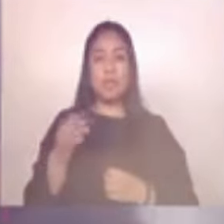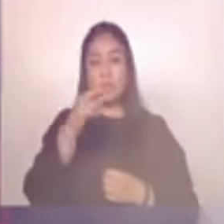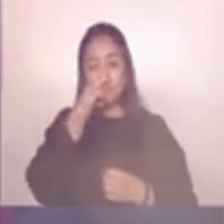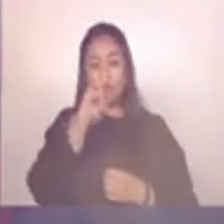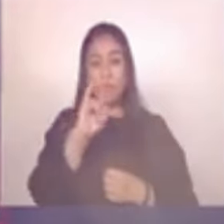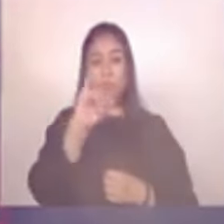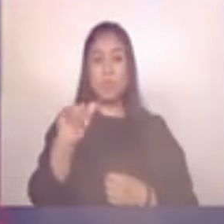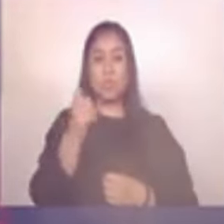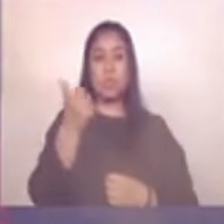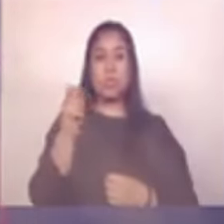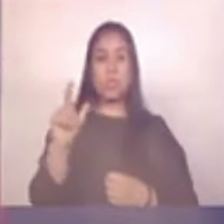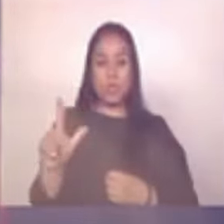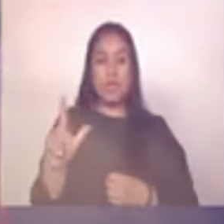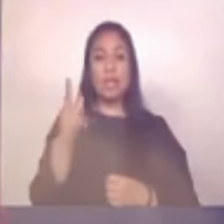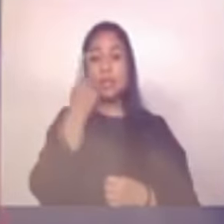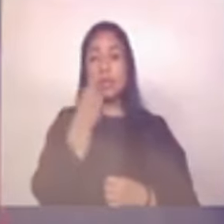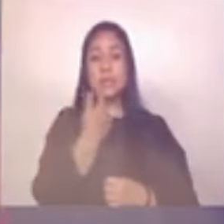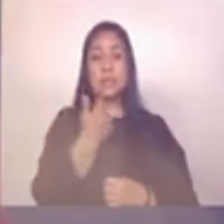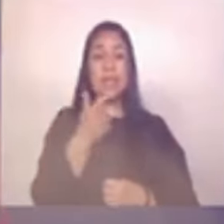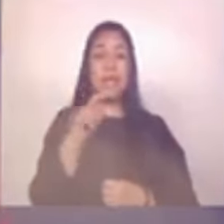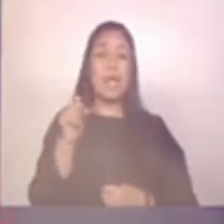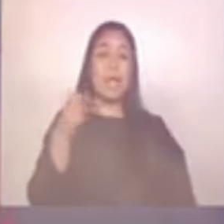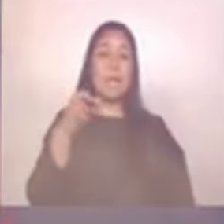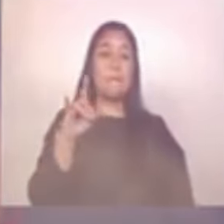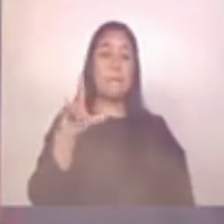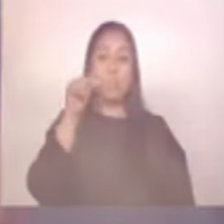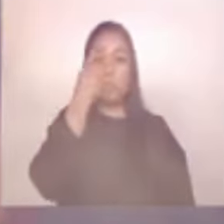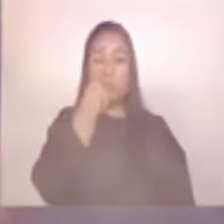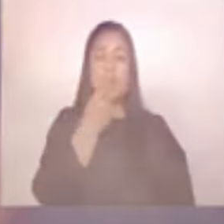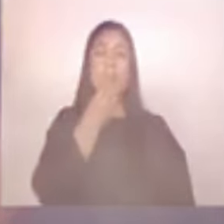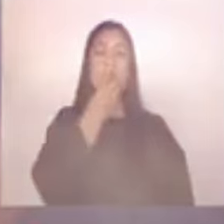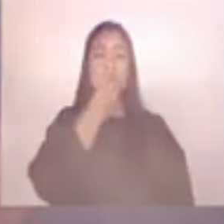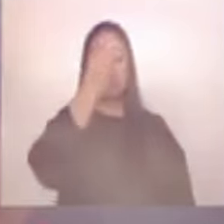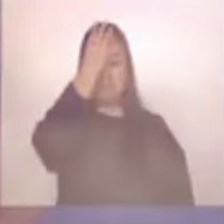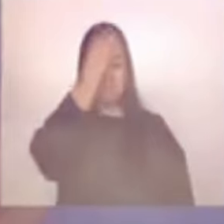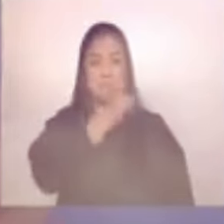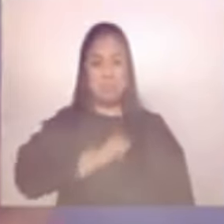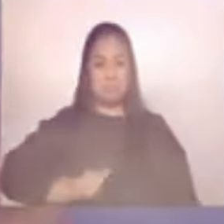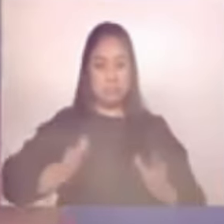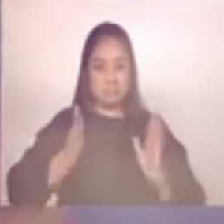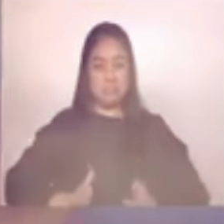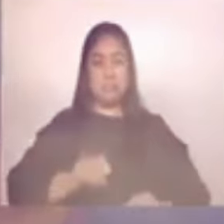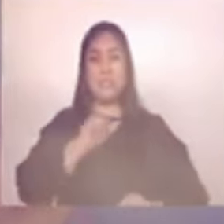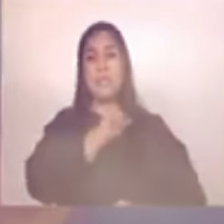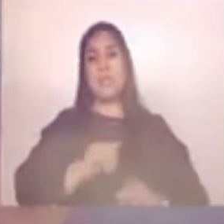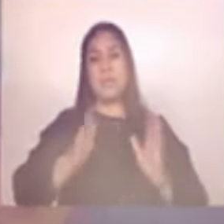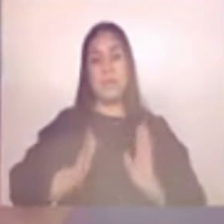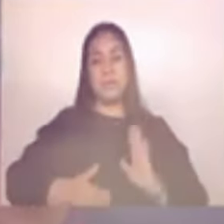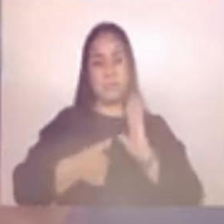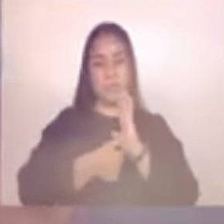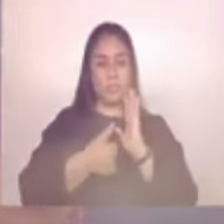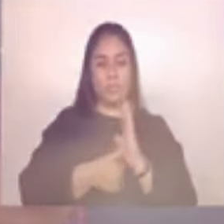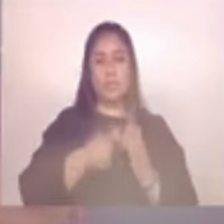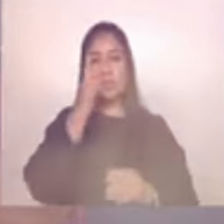Zacapulteco, señor alcalde indígena, señor alcalde municipal, señor gobernador, representantes de